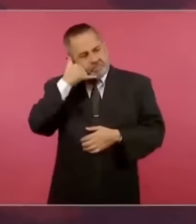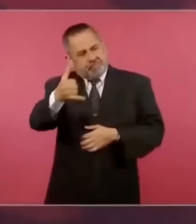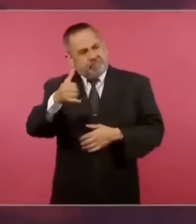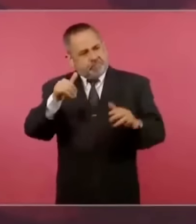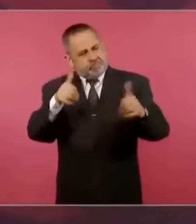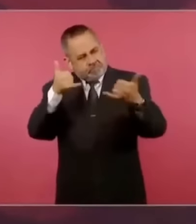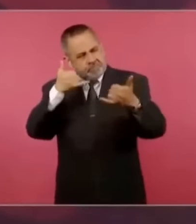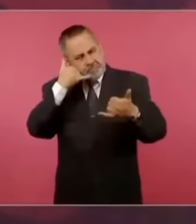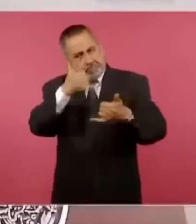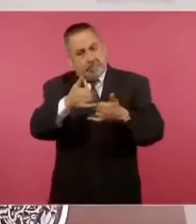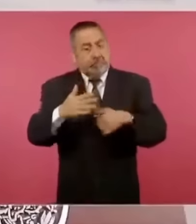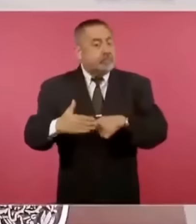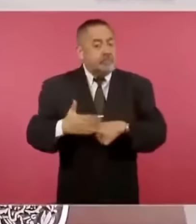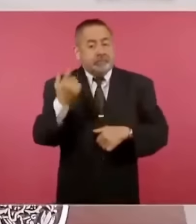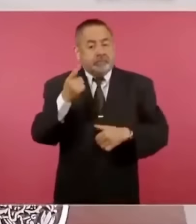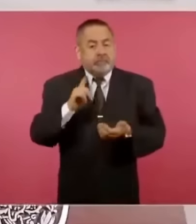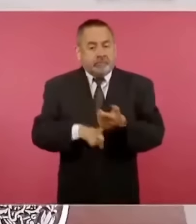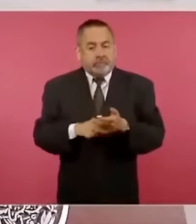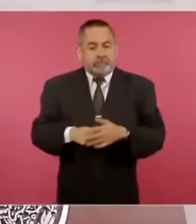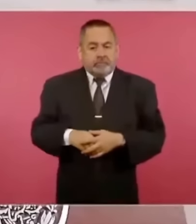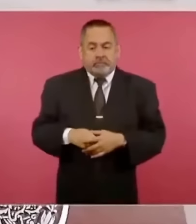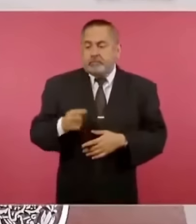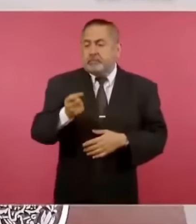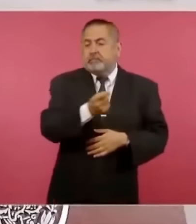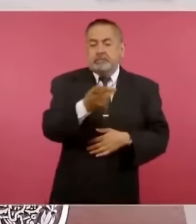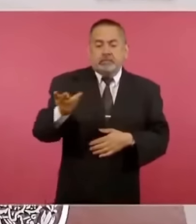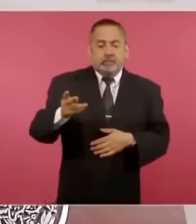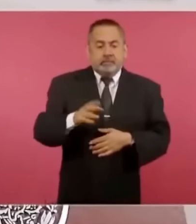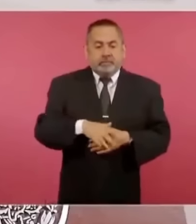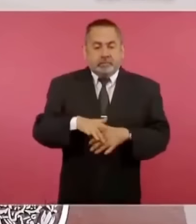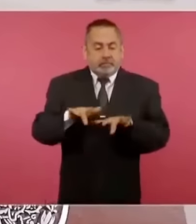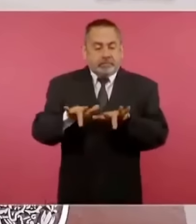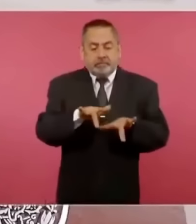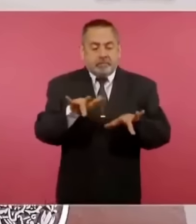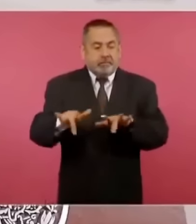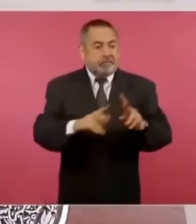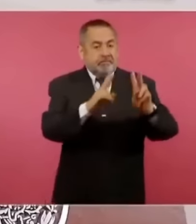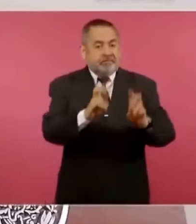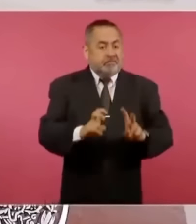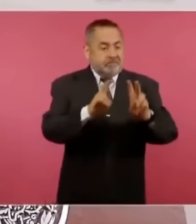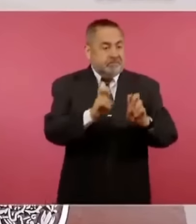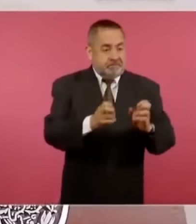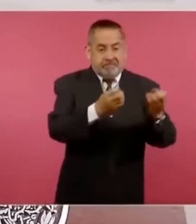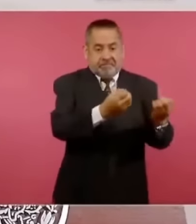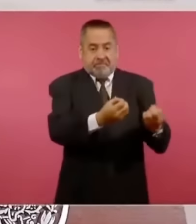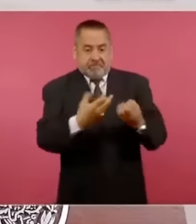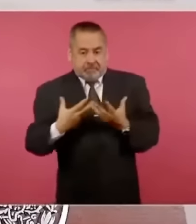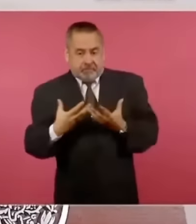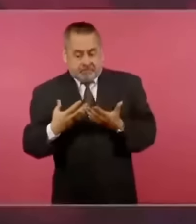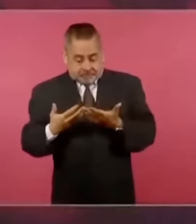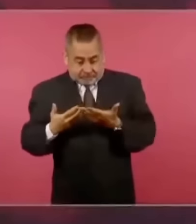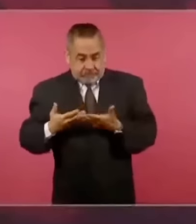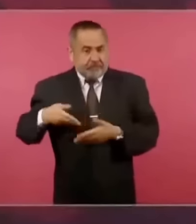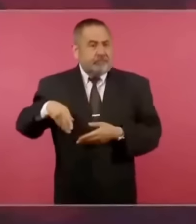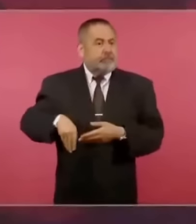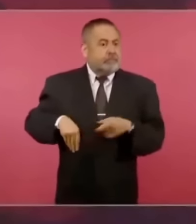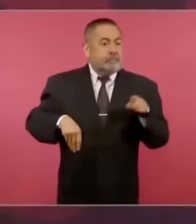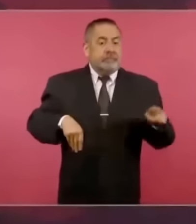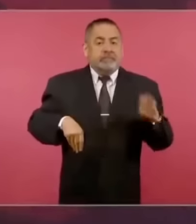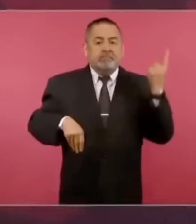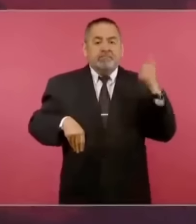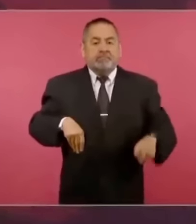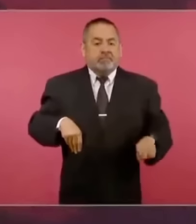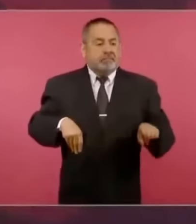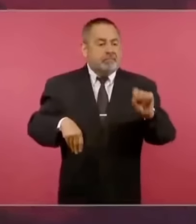porque nos llegaron de aficionados unas grabaciones en donde estaban ordenando desde